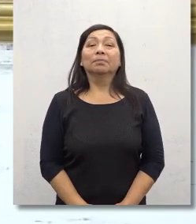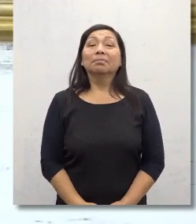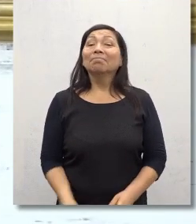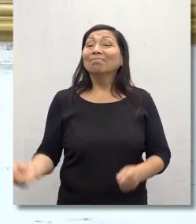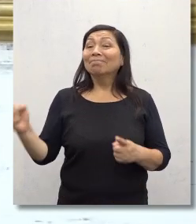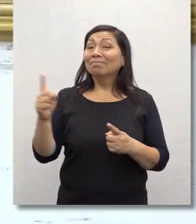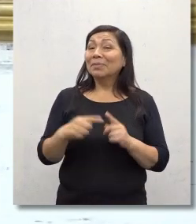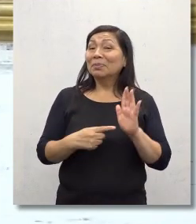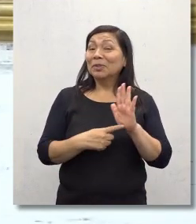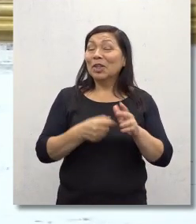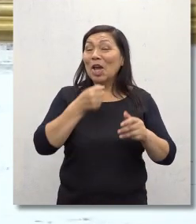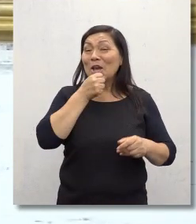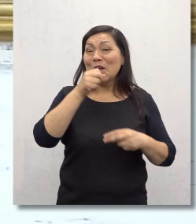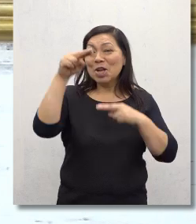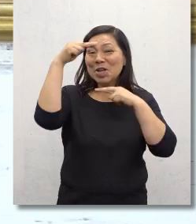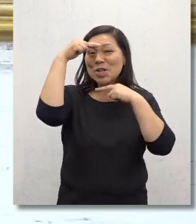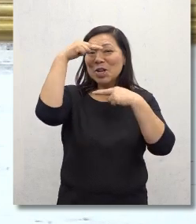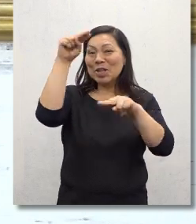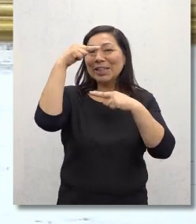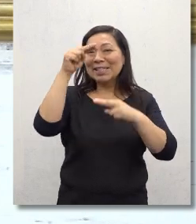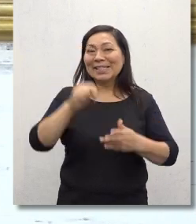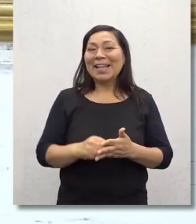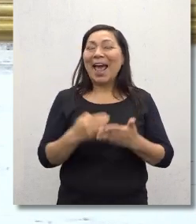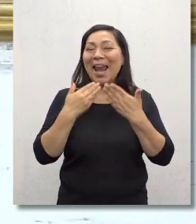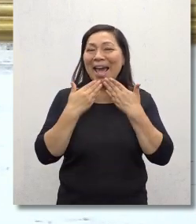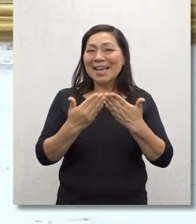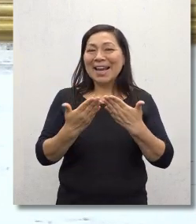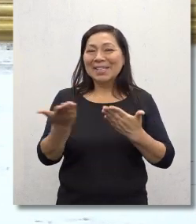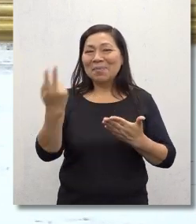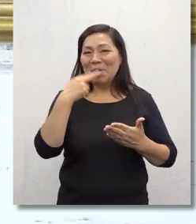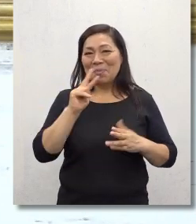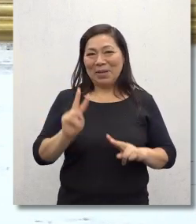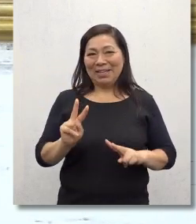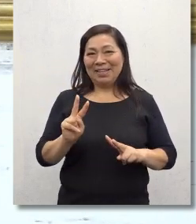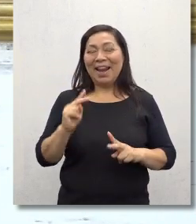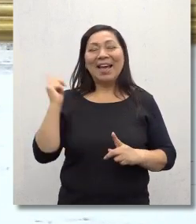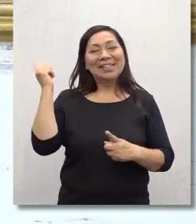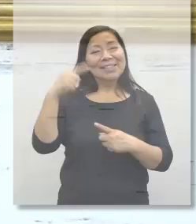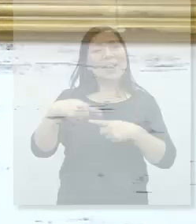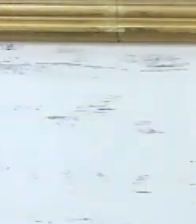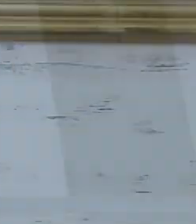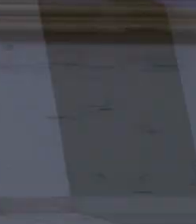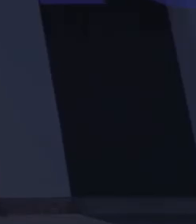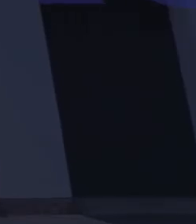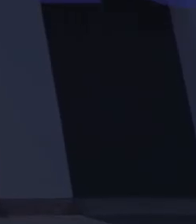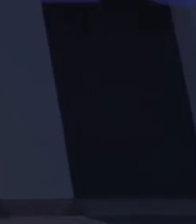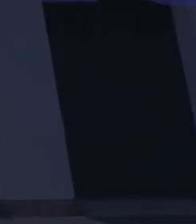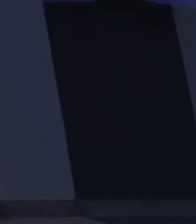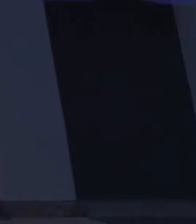Hasta aquí el presente noticiero constitucional. Gracias por la sintonía. Hasta la próxima.